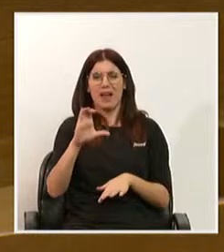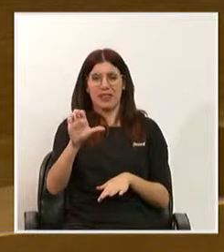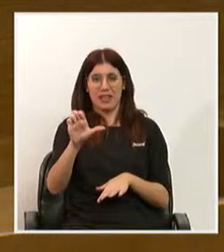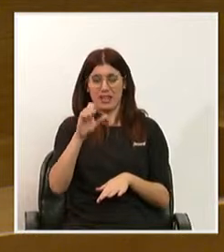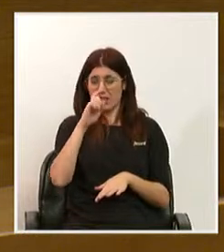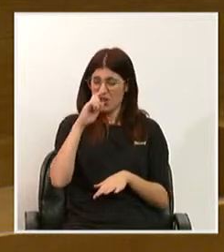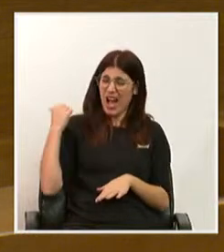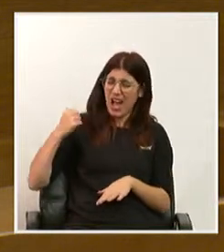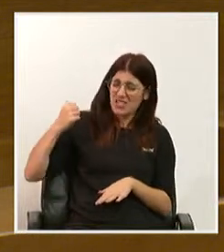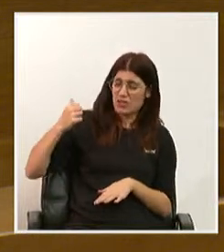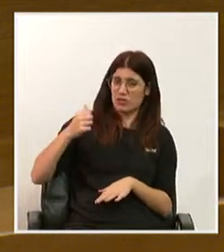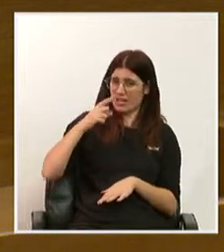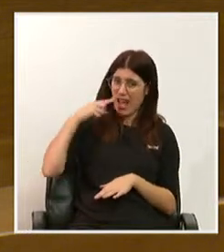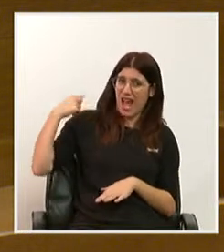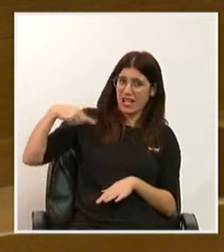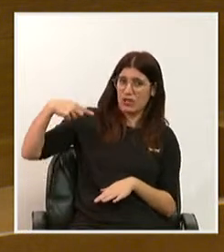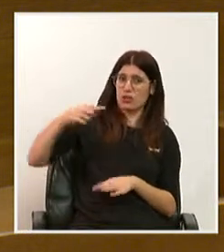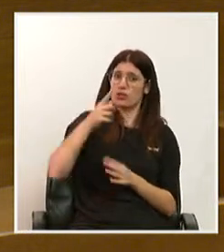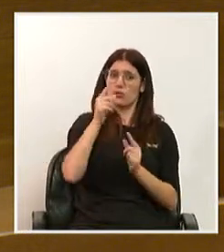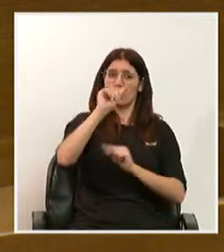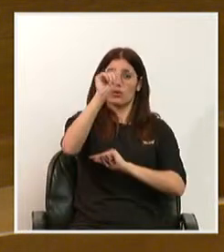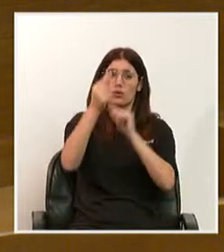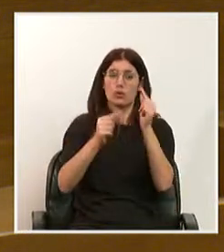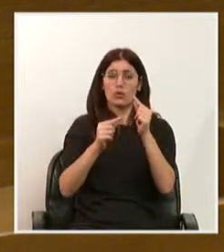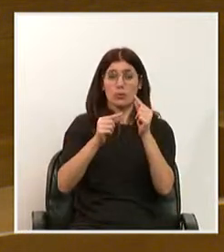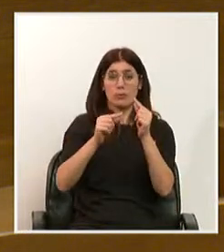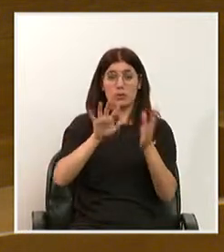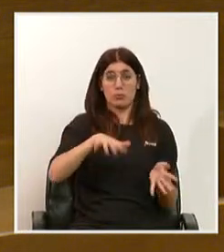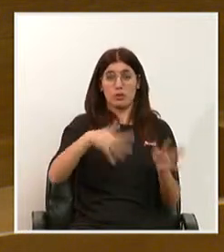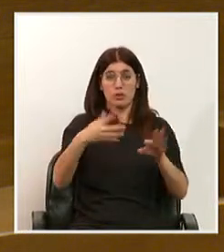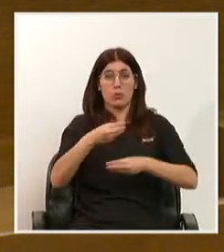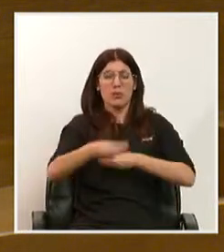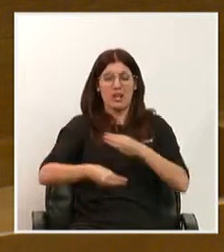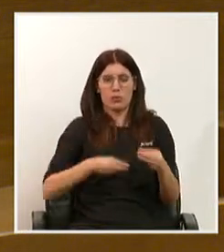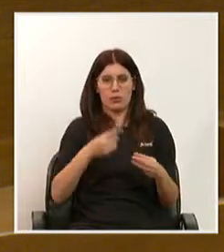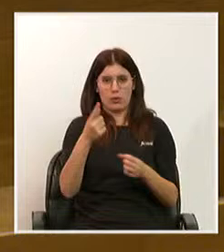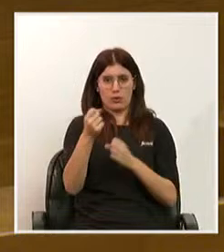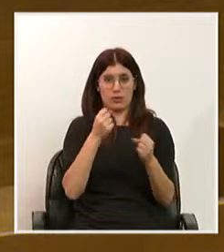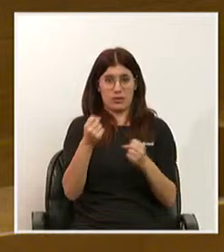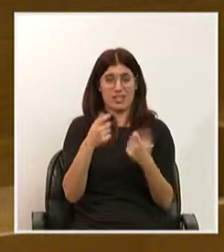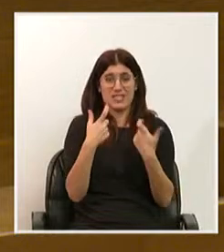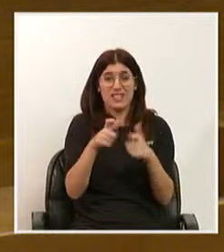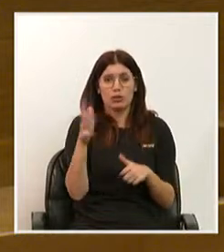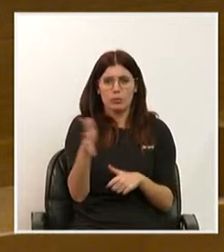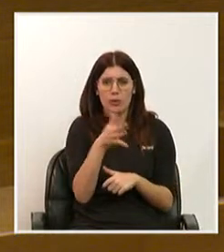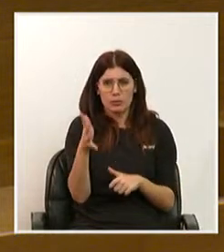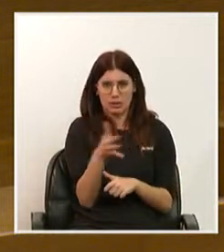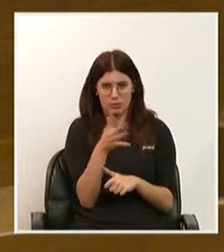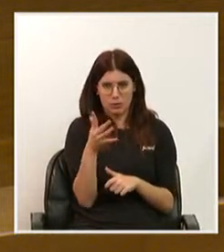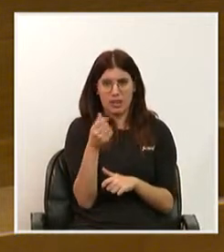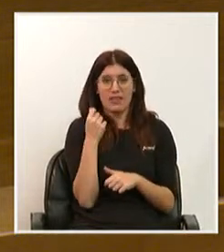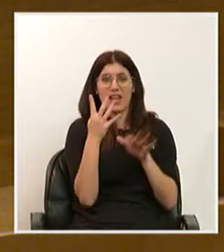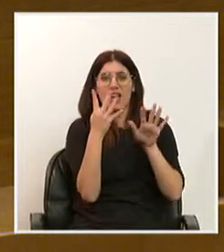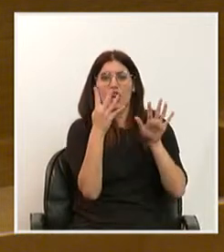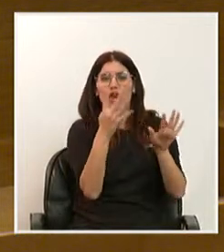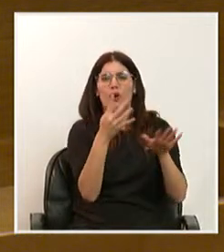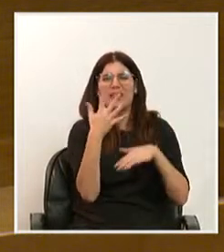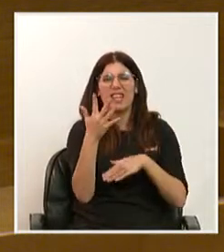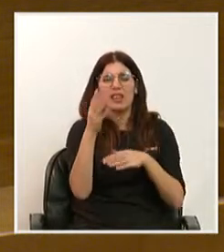ex una exec presupuestar de la consellería de economía y sect produc de del